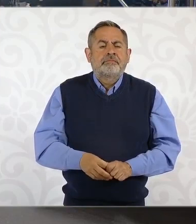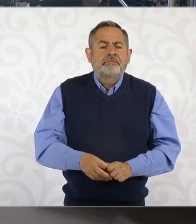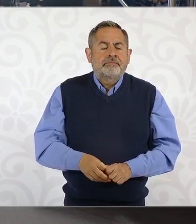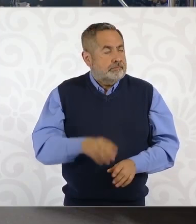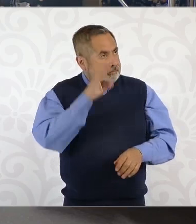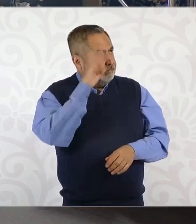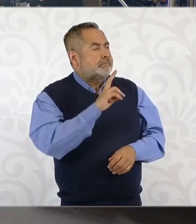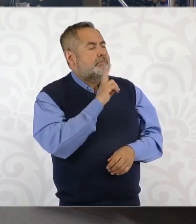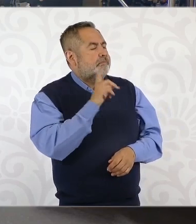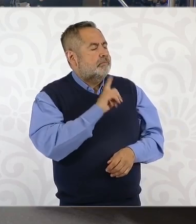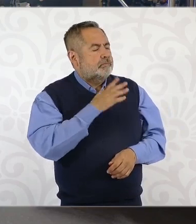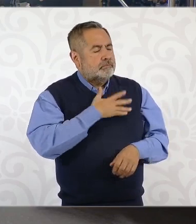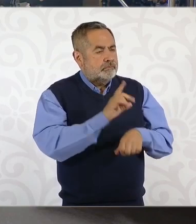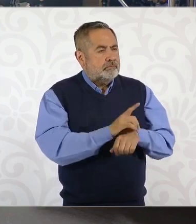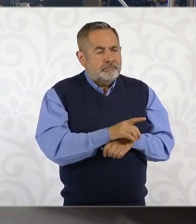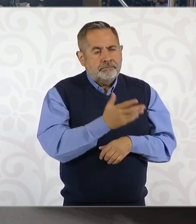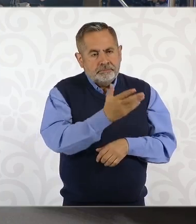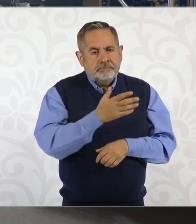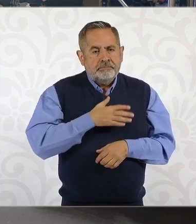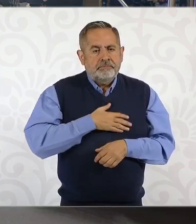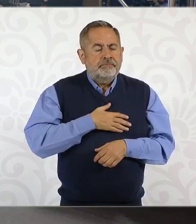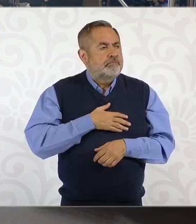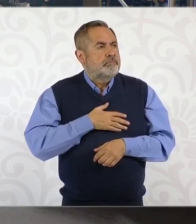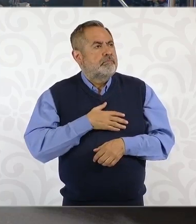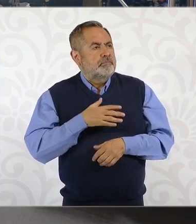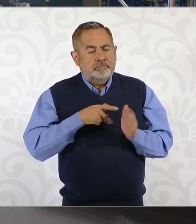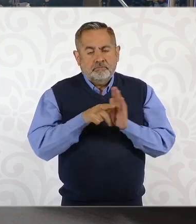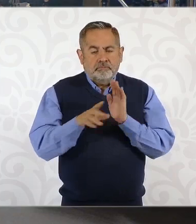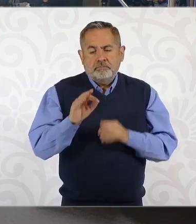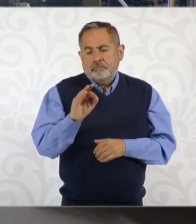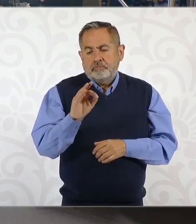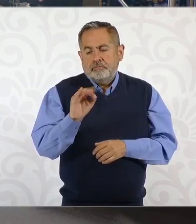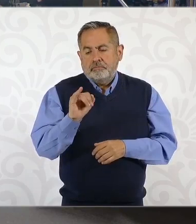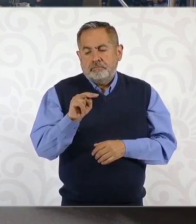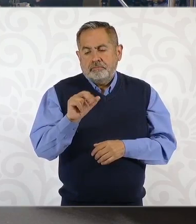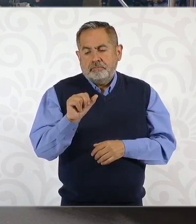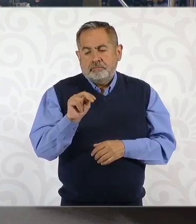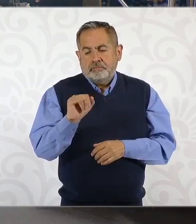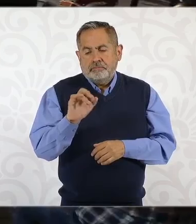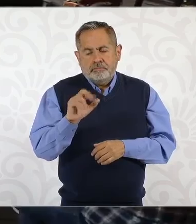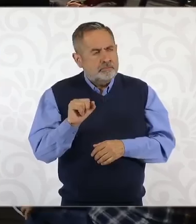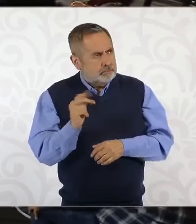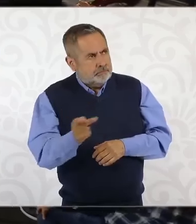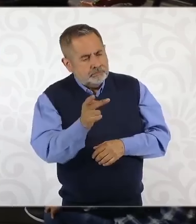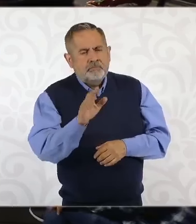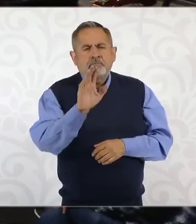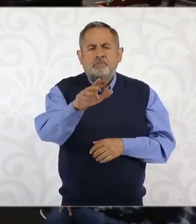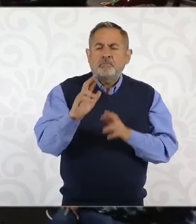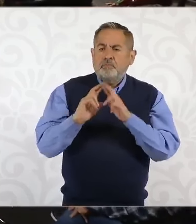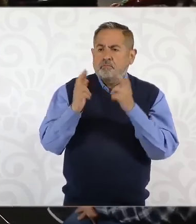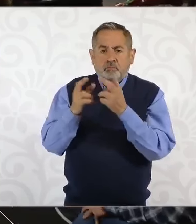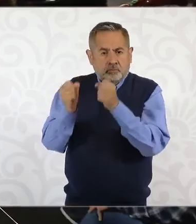Hola, buenos días, Presidenta, Buenos Canciller, días. funcionarios. Diana Ventes, del periódico El Financiero. Preguntarle si en la reunión de seguridad